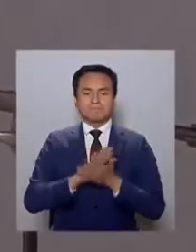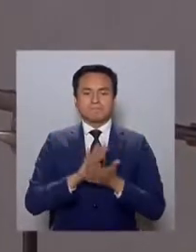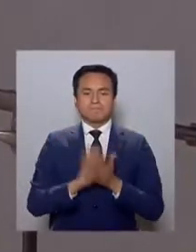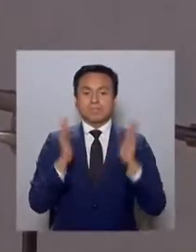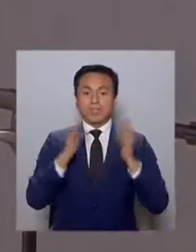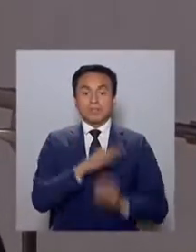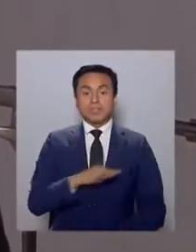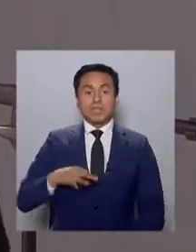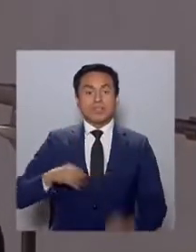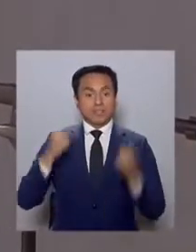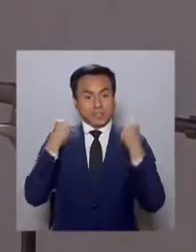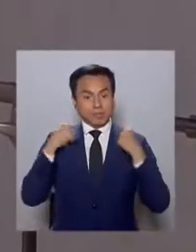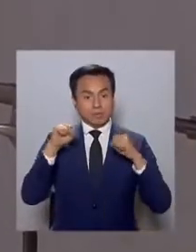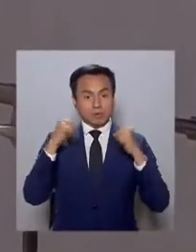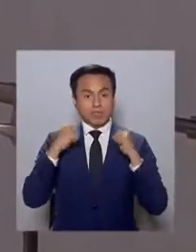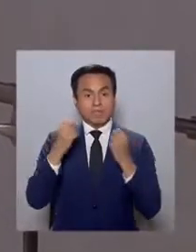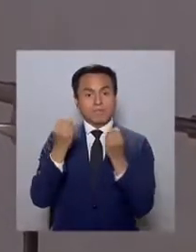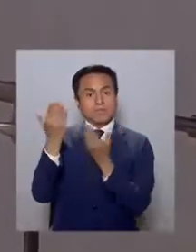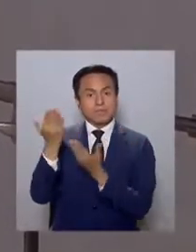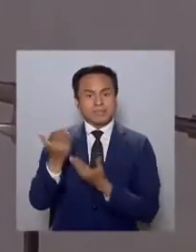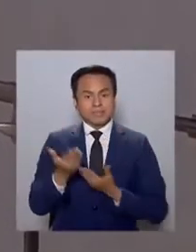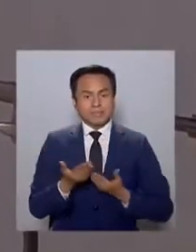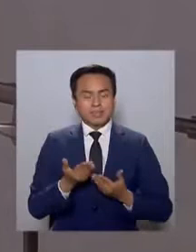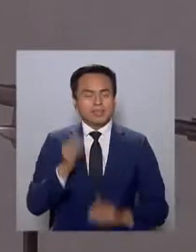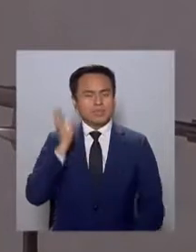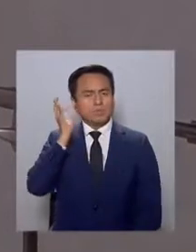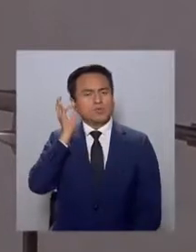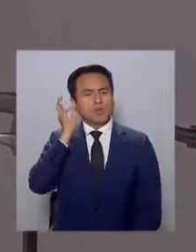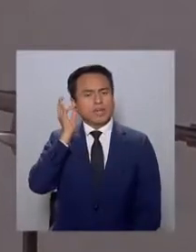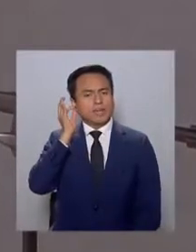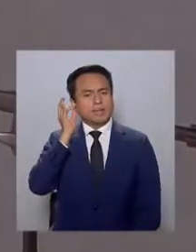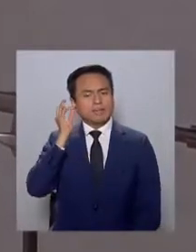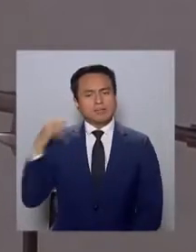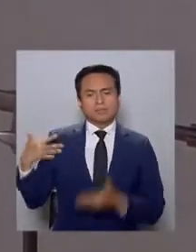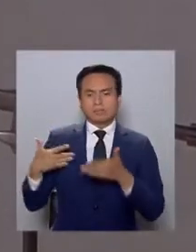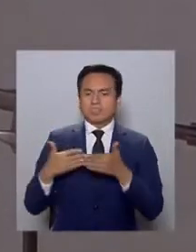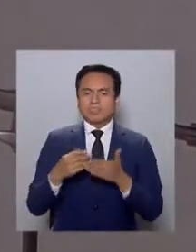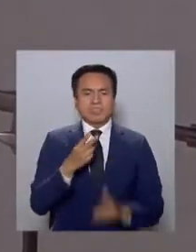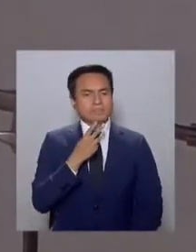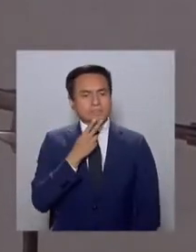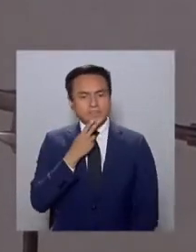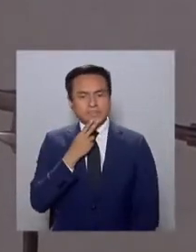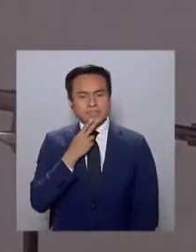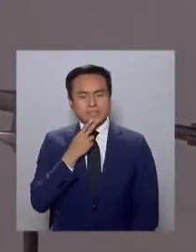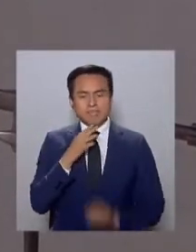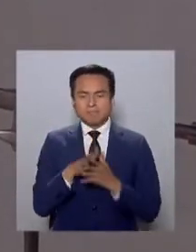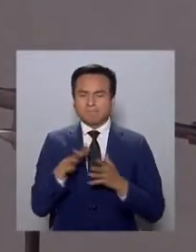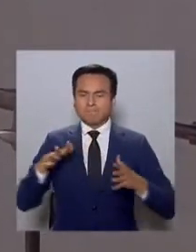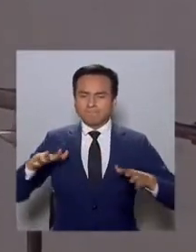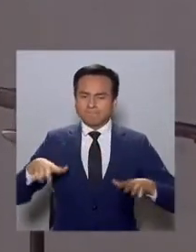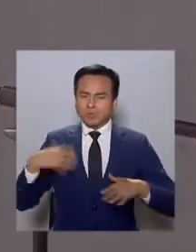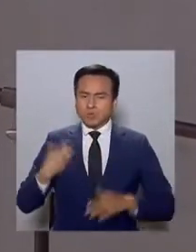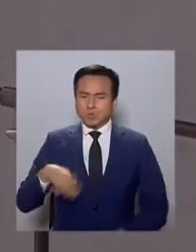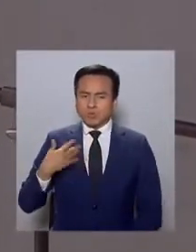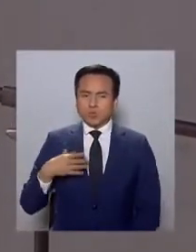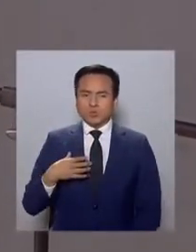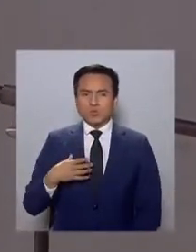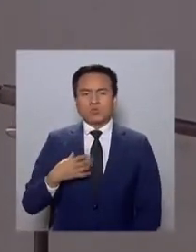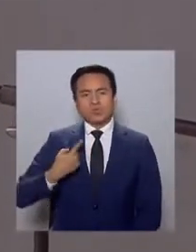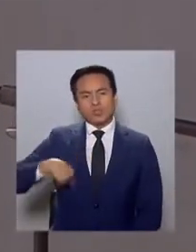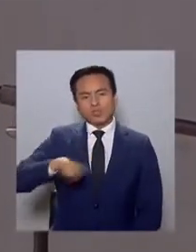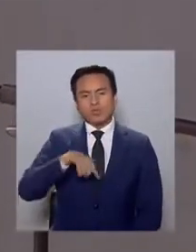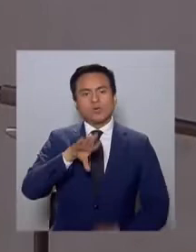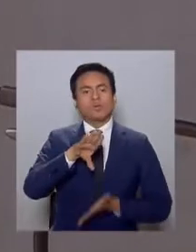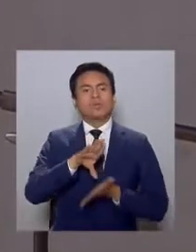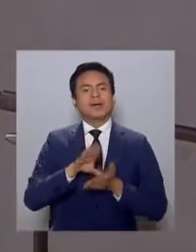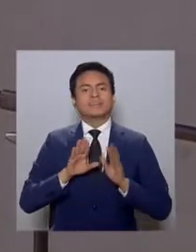En el Ministerio del Deporte le doy la bienvenida a una mujer con una trayectoria de vida intensa como es la de nuestro